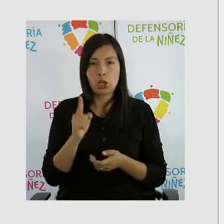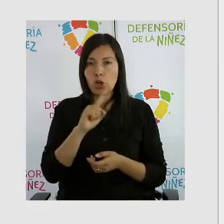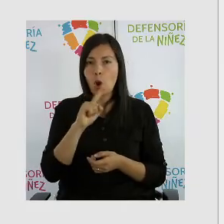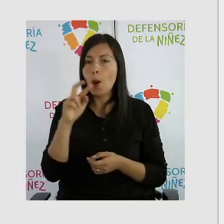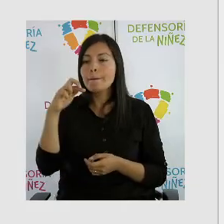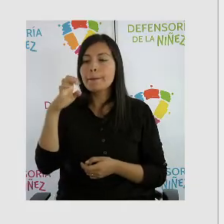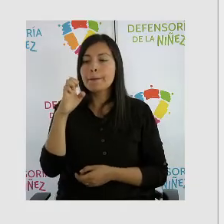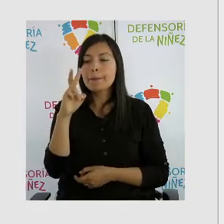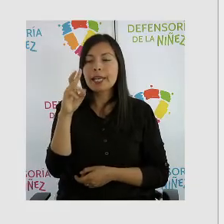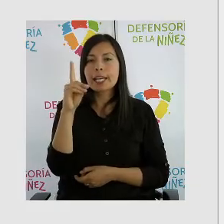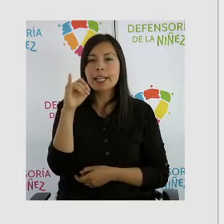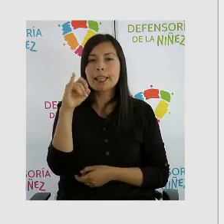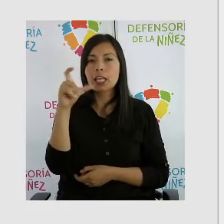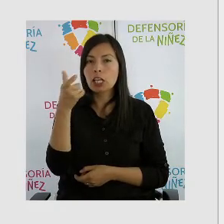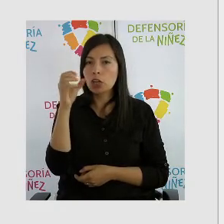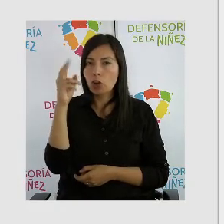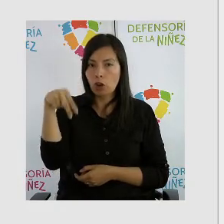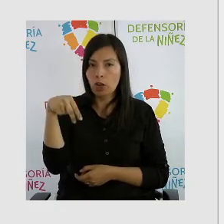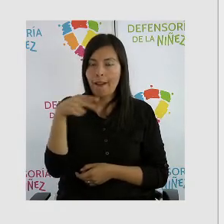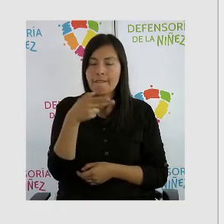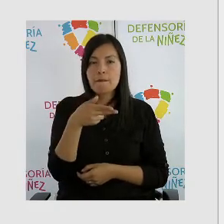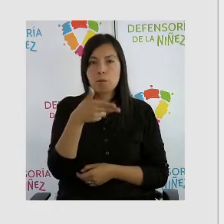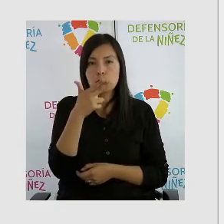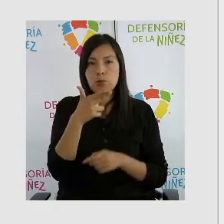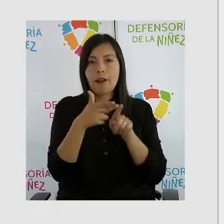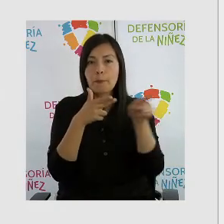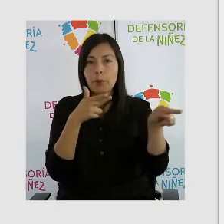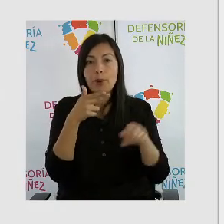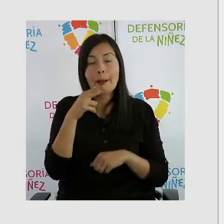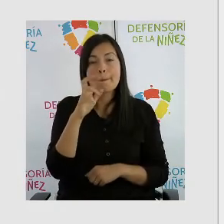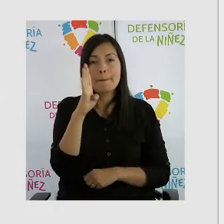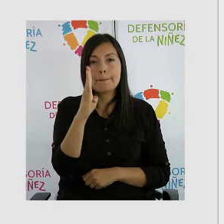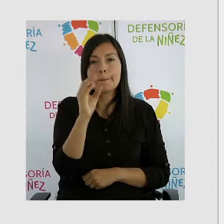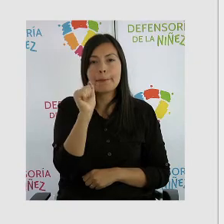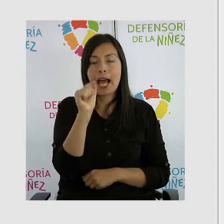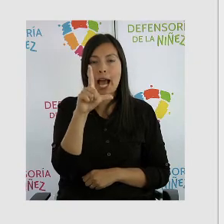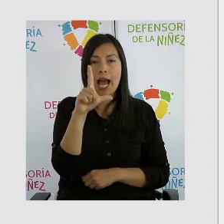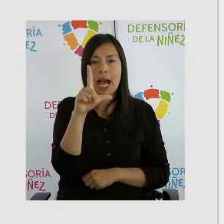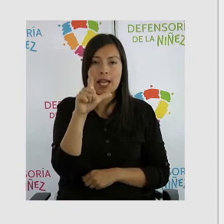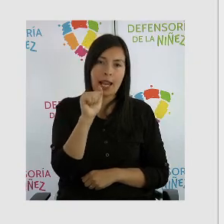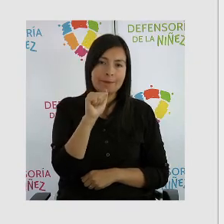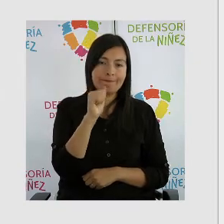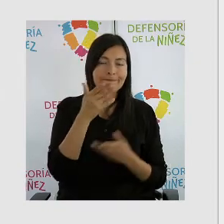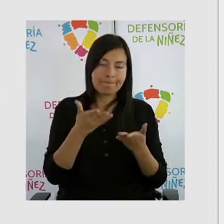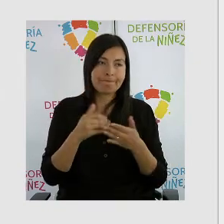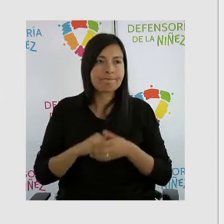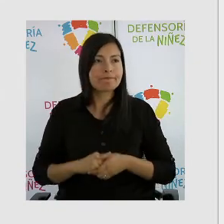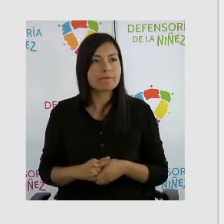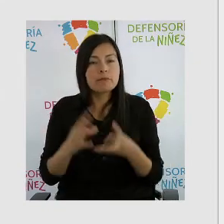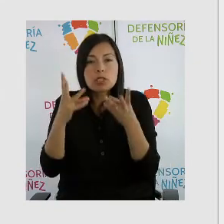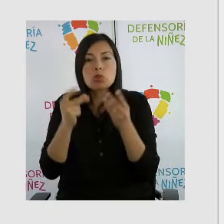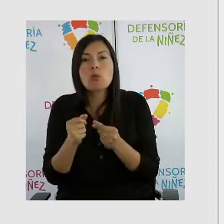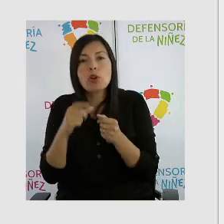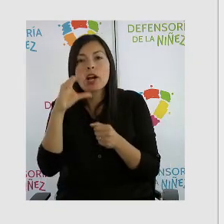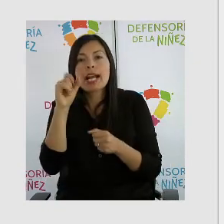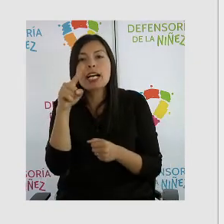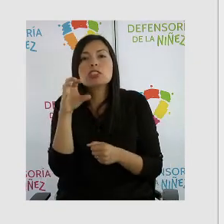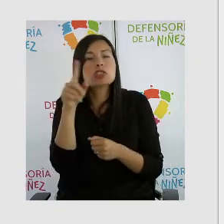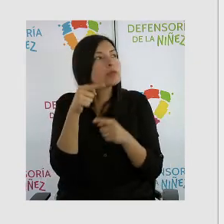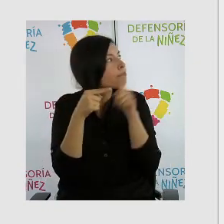perdigones, contra niños, niñas y adolescentes. Luego tenemos los números de casos, están distribuidos ahí para